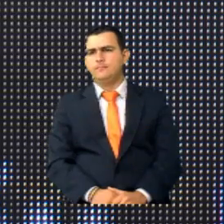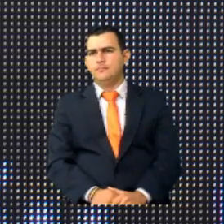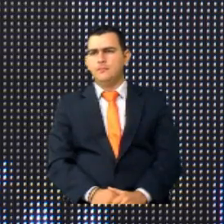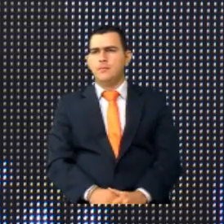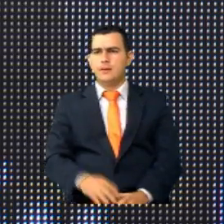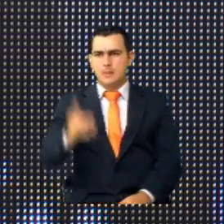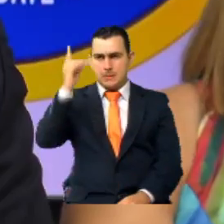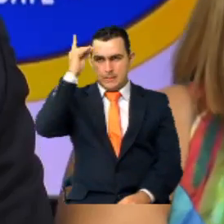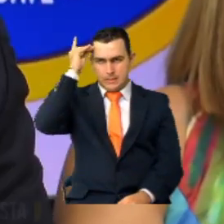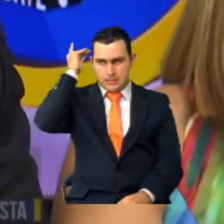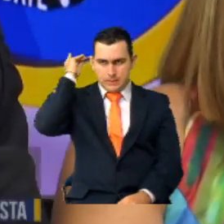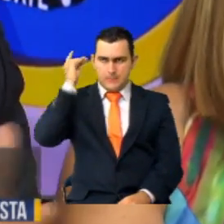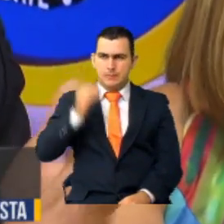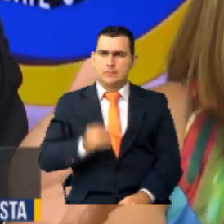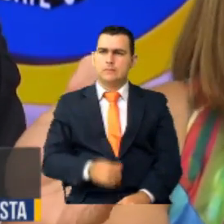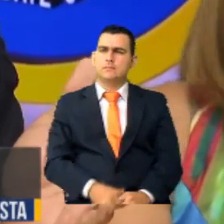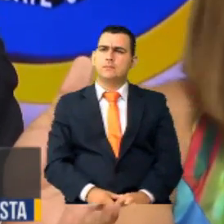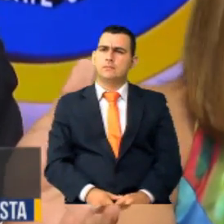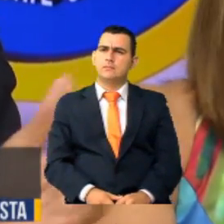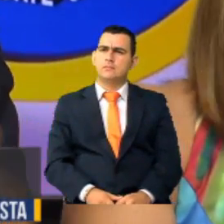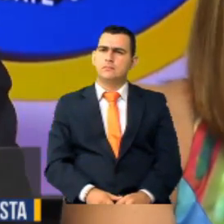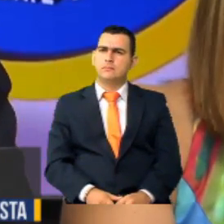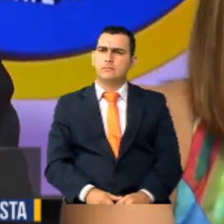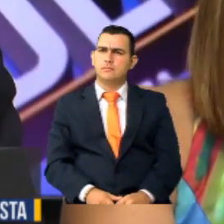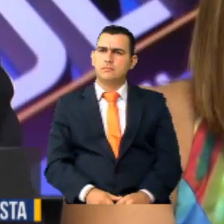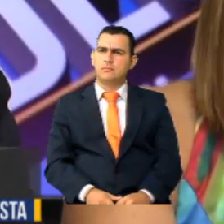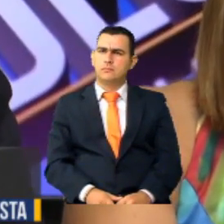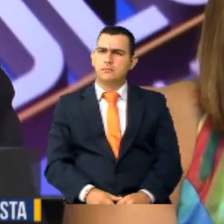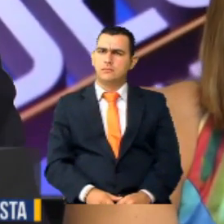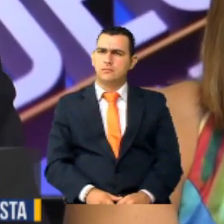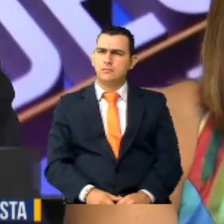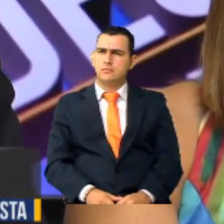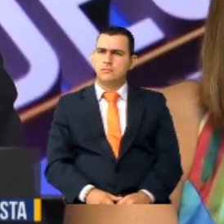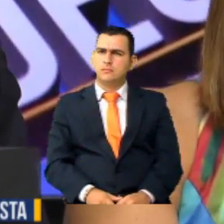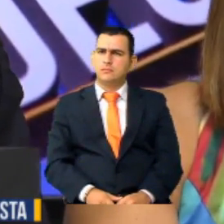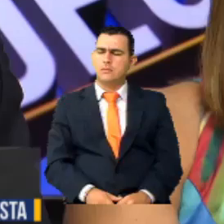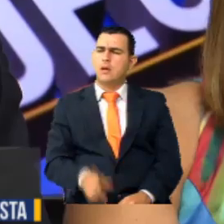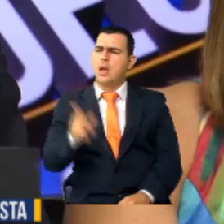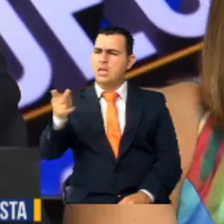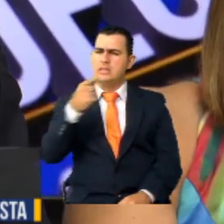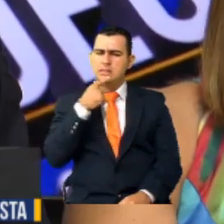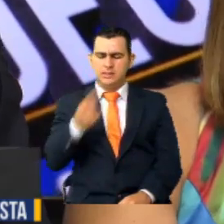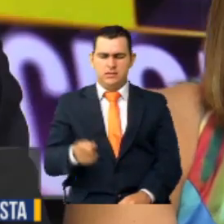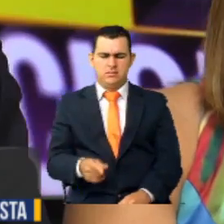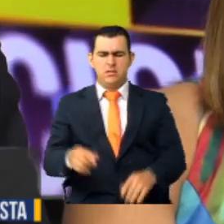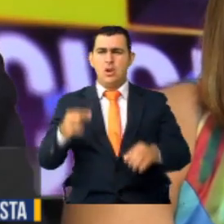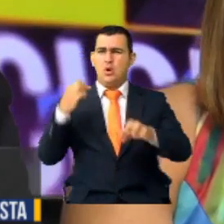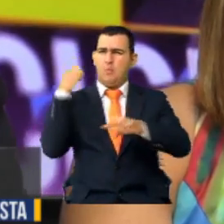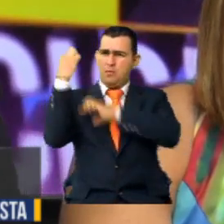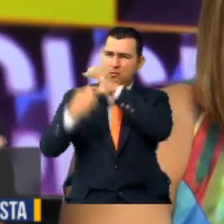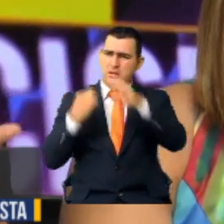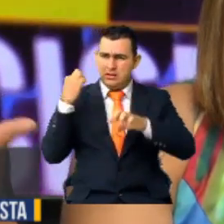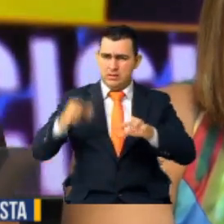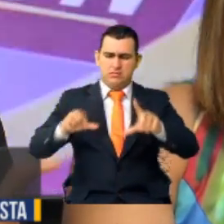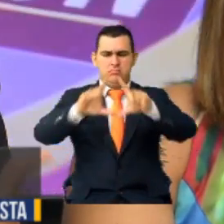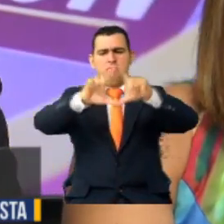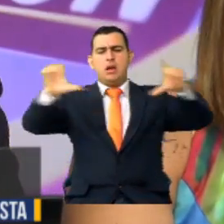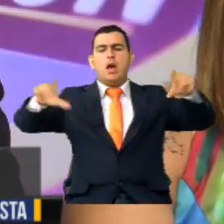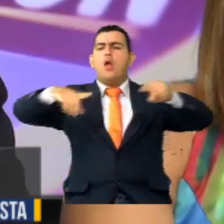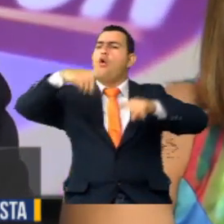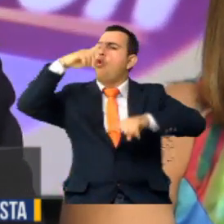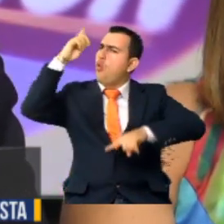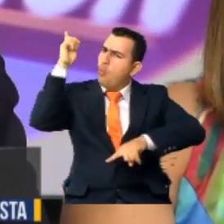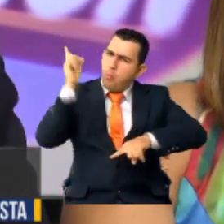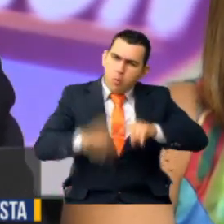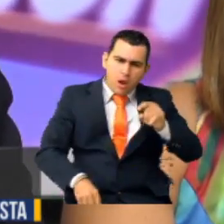Darío Echeverry. Esto no puede seguir sucediendo, Darío, dice una publicidad de Enlace Televisión invitando